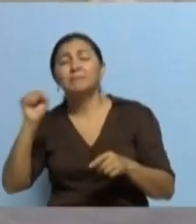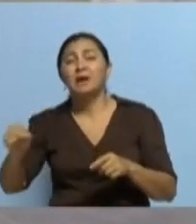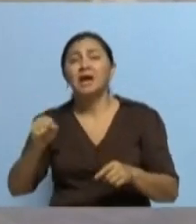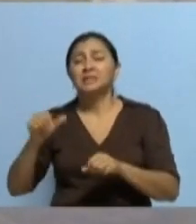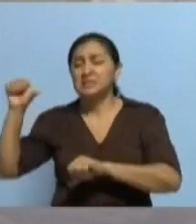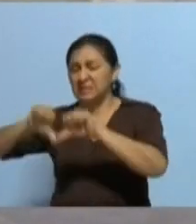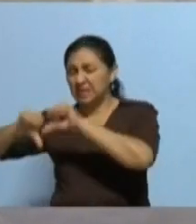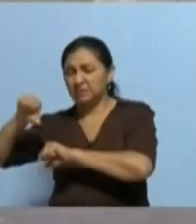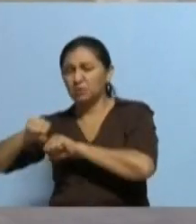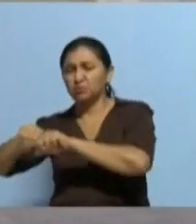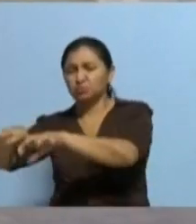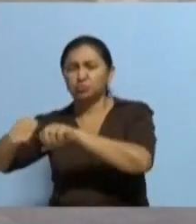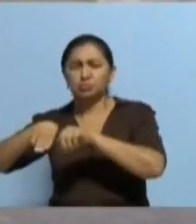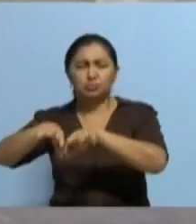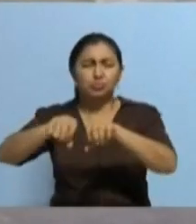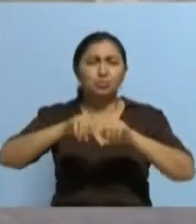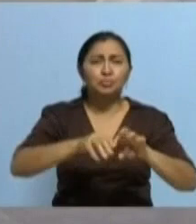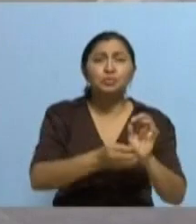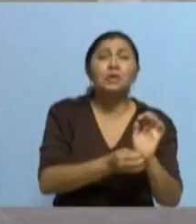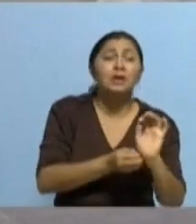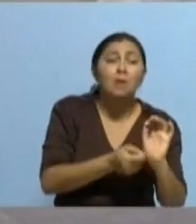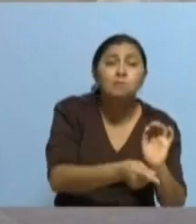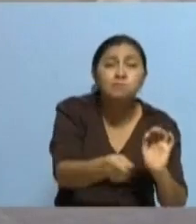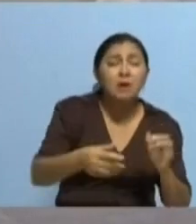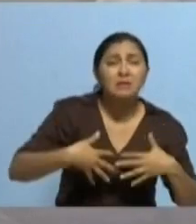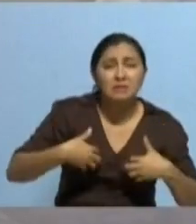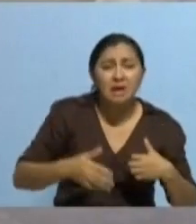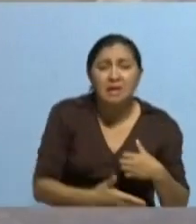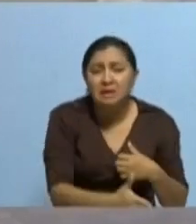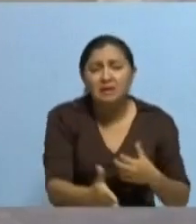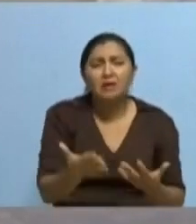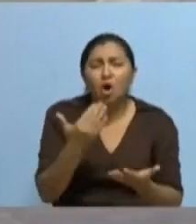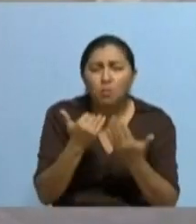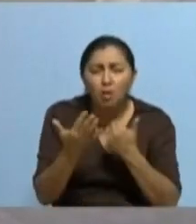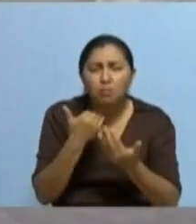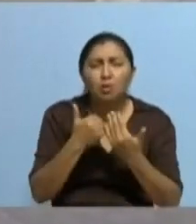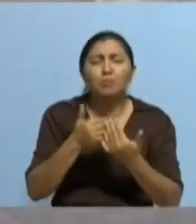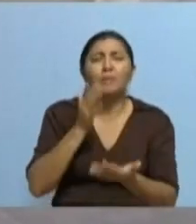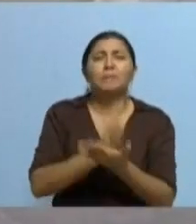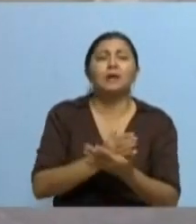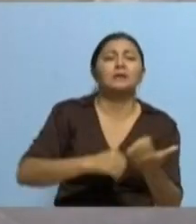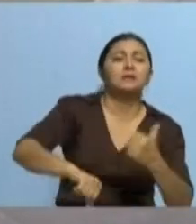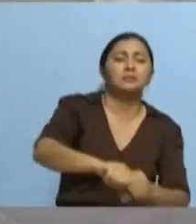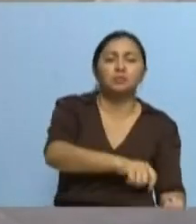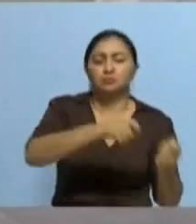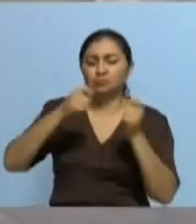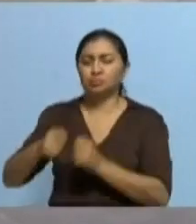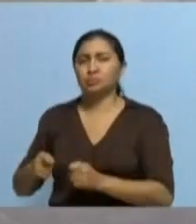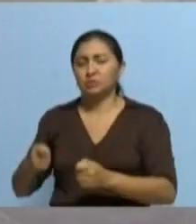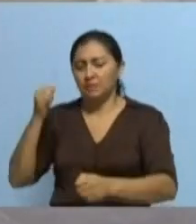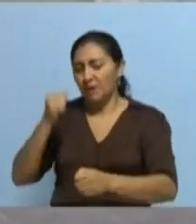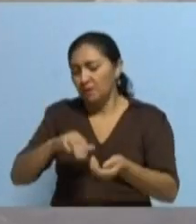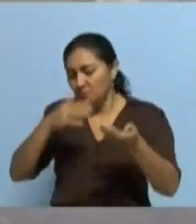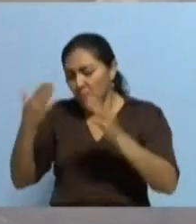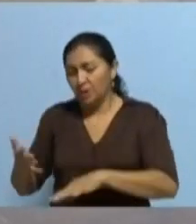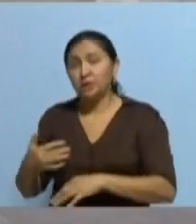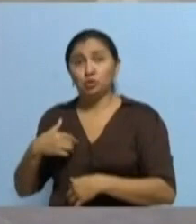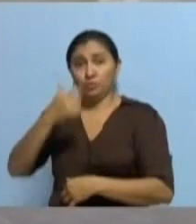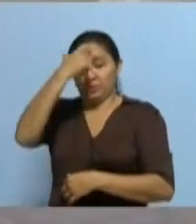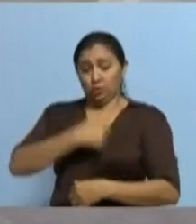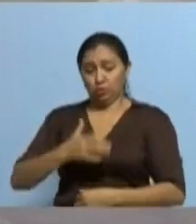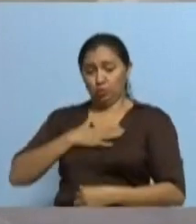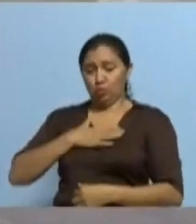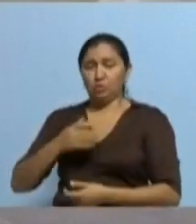los cuales son ingeridos por algunas especies que posteriormente son consumidas por los seres humanos, quienes en el futuro